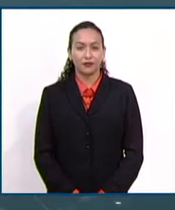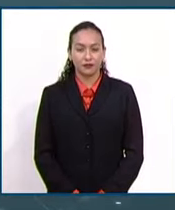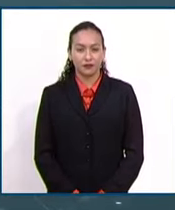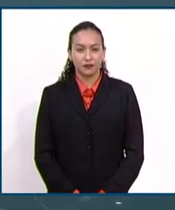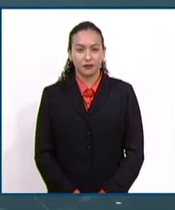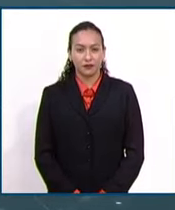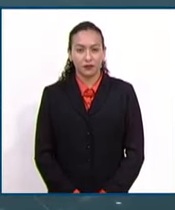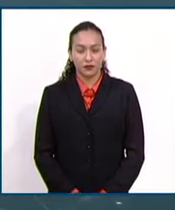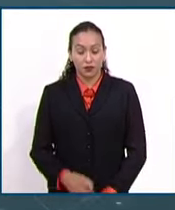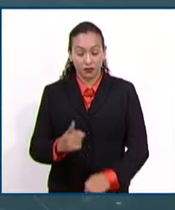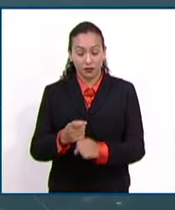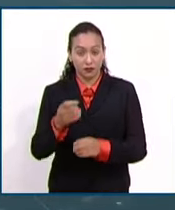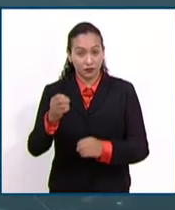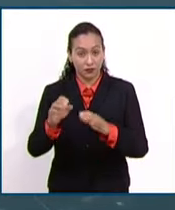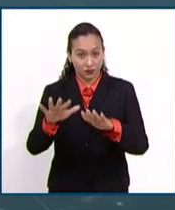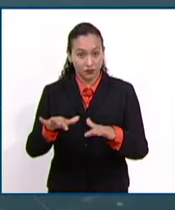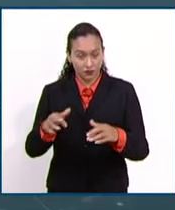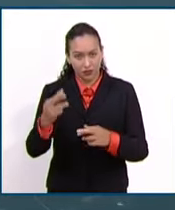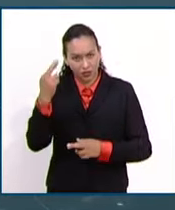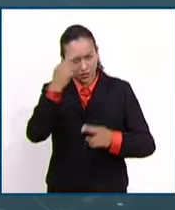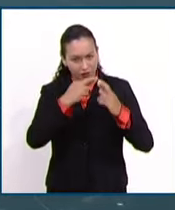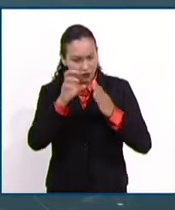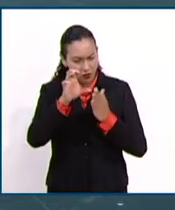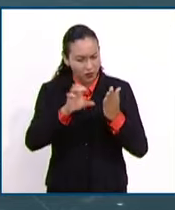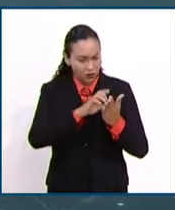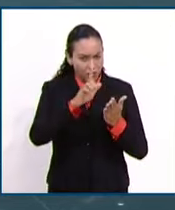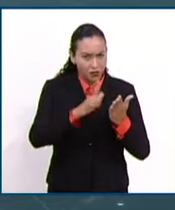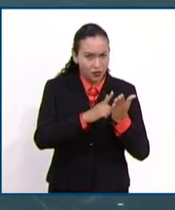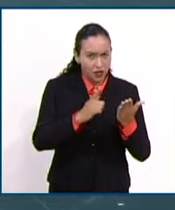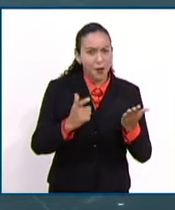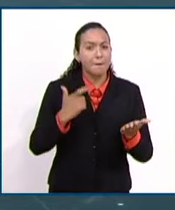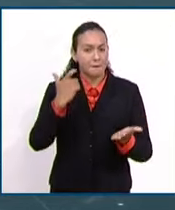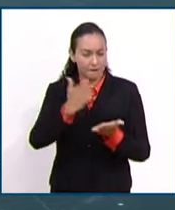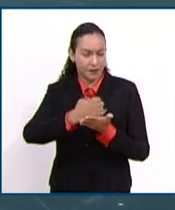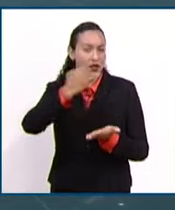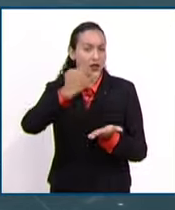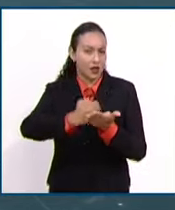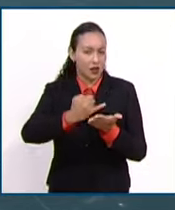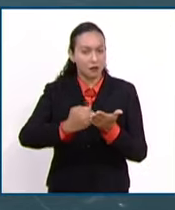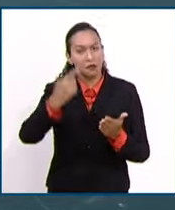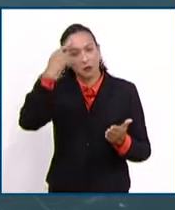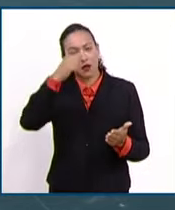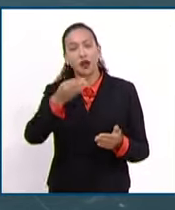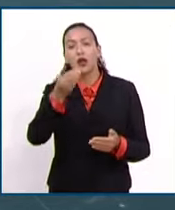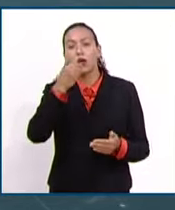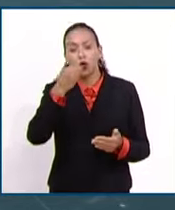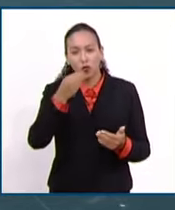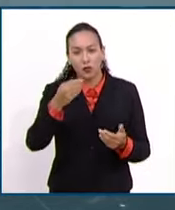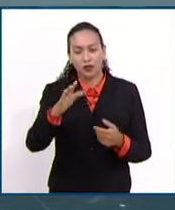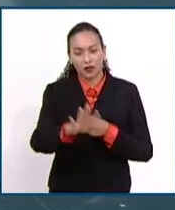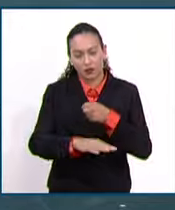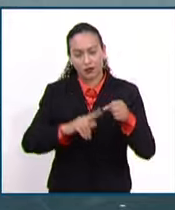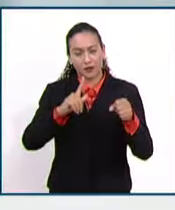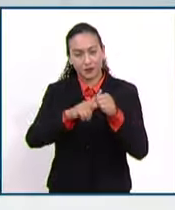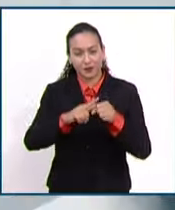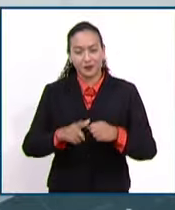La primera sala resolvió que es constitucional el pago en IVA en alimentos procesados para mascotas.